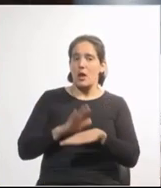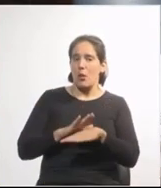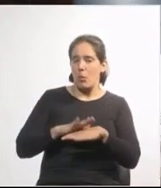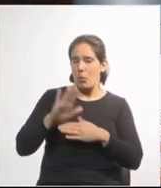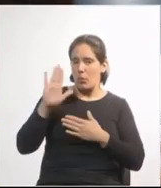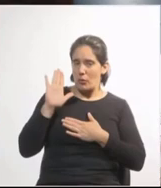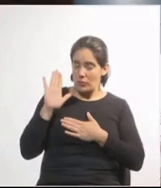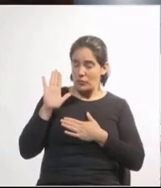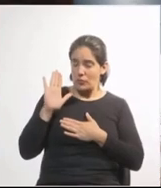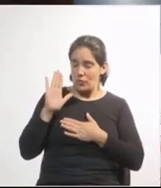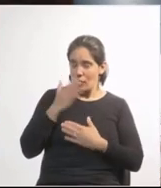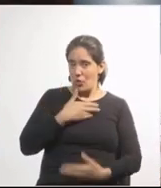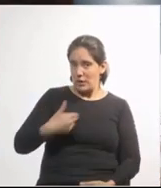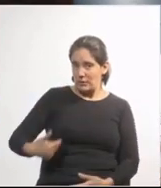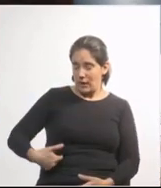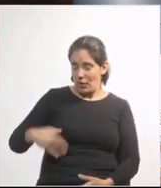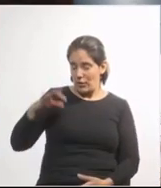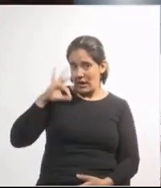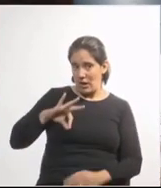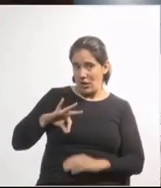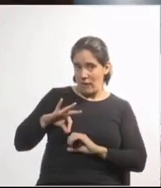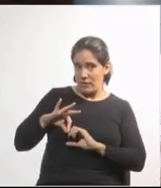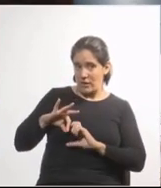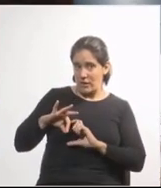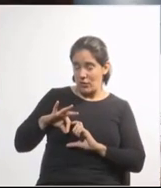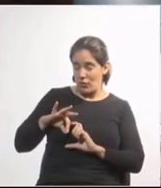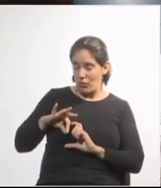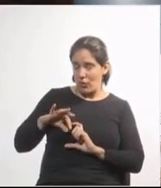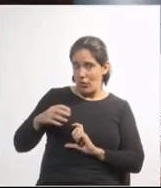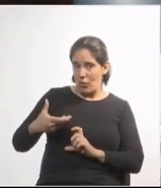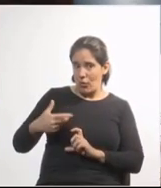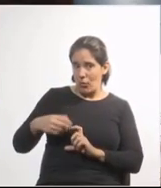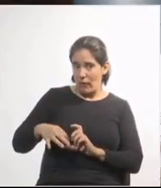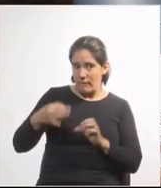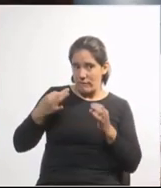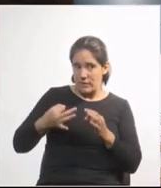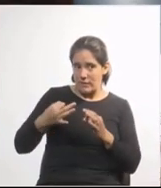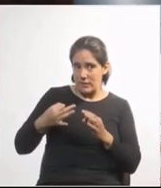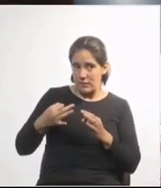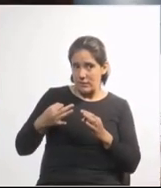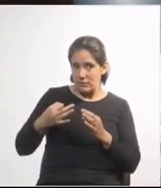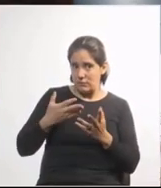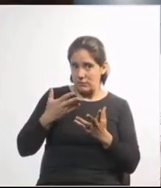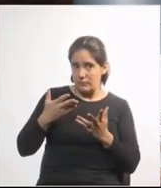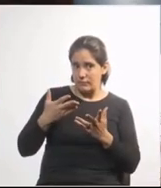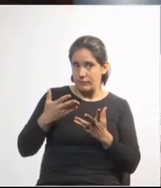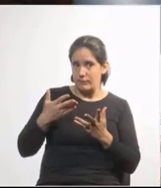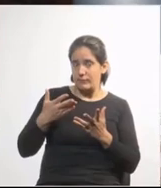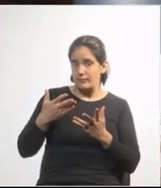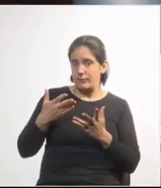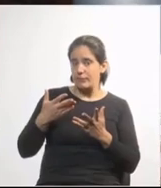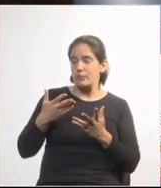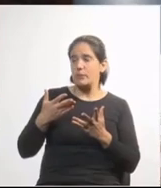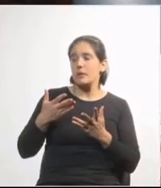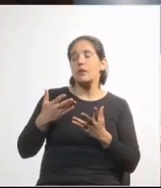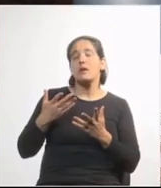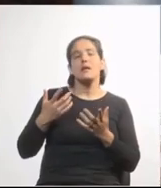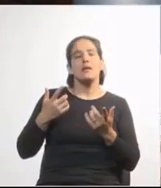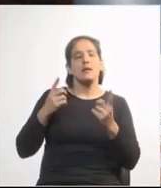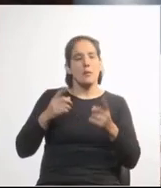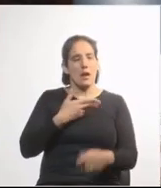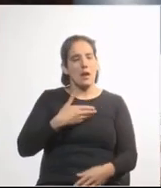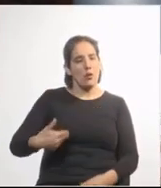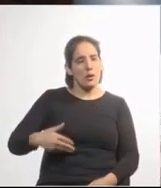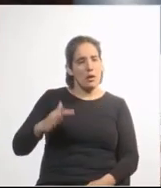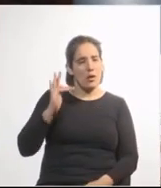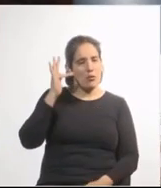gobierno es que los salarios reales recuperen su poder de compra en el 2019. El gobierno proyecta también para